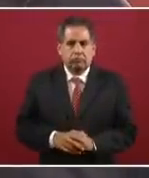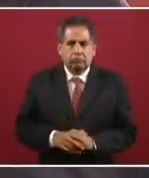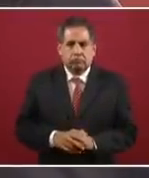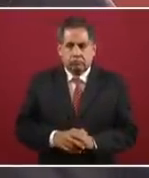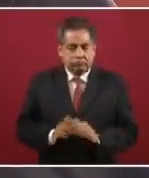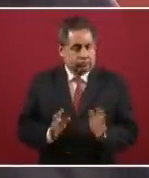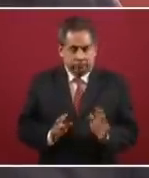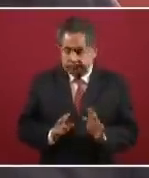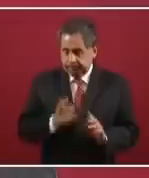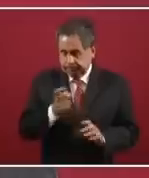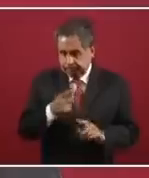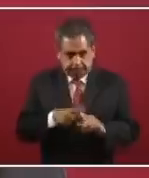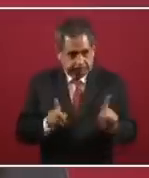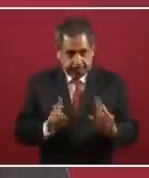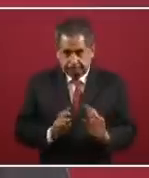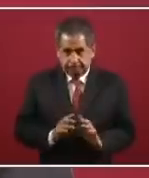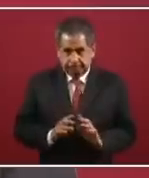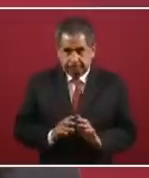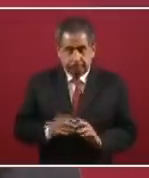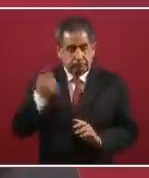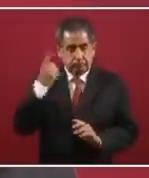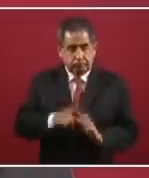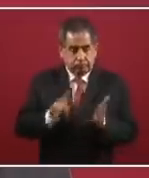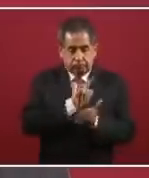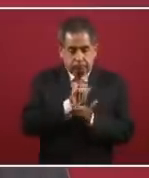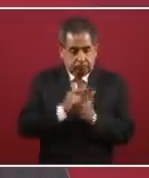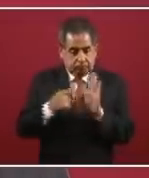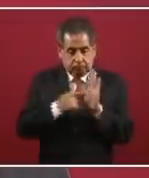Es que ese es el mandato.